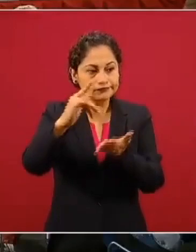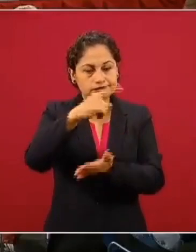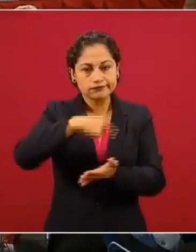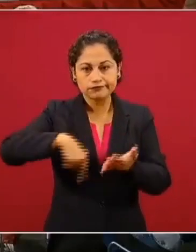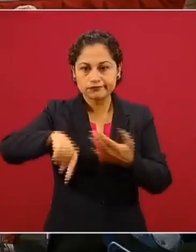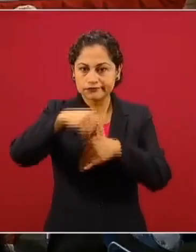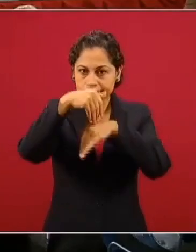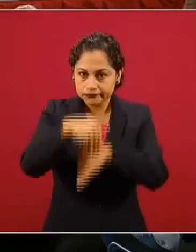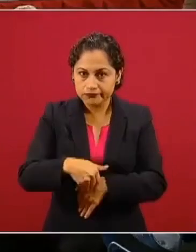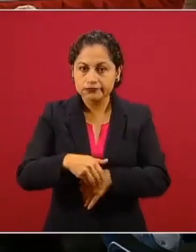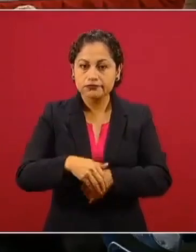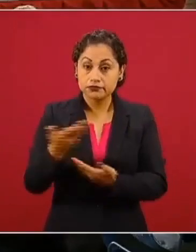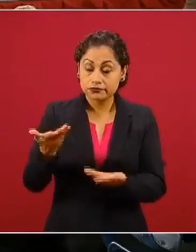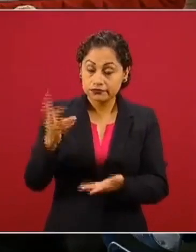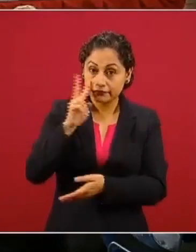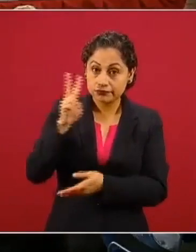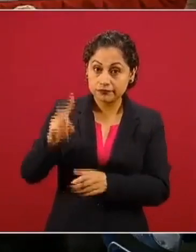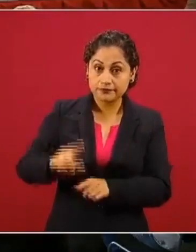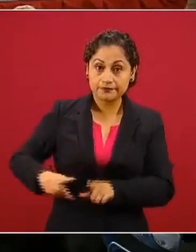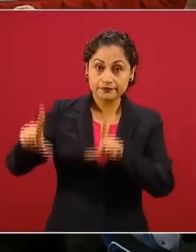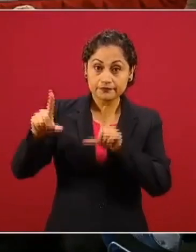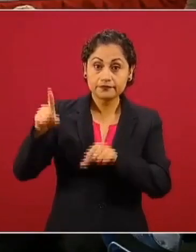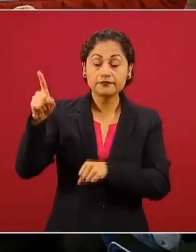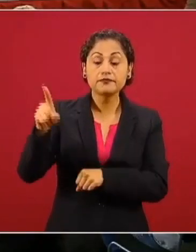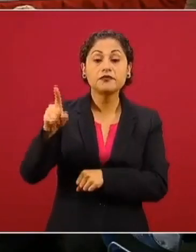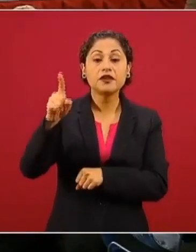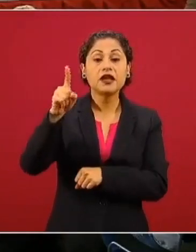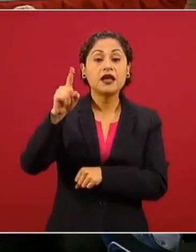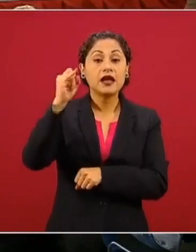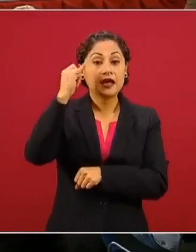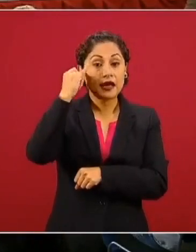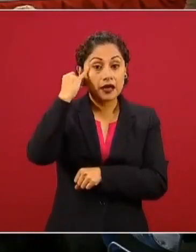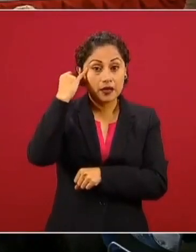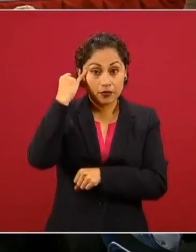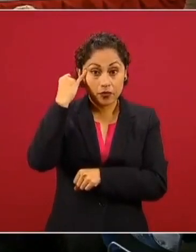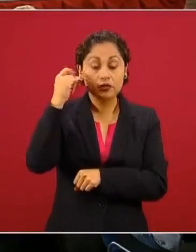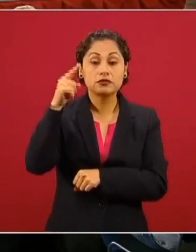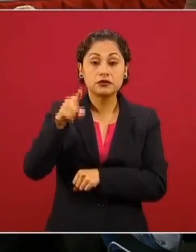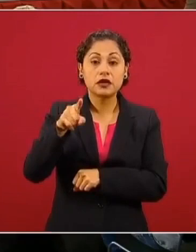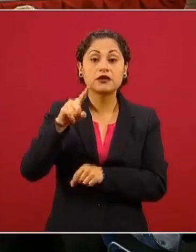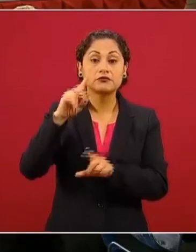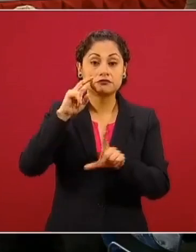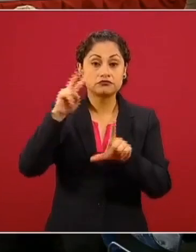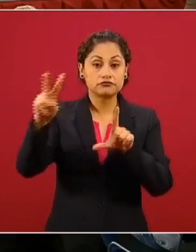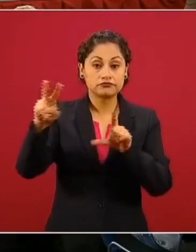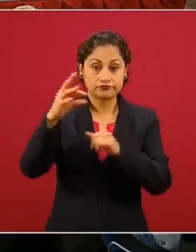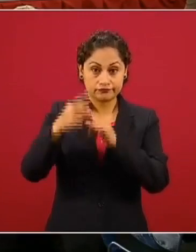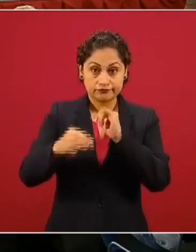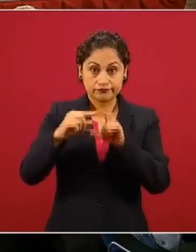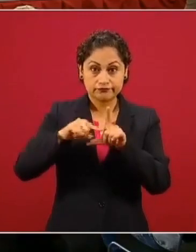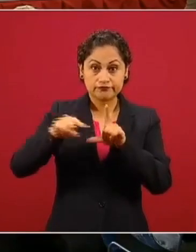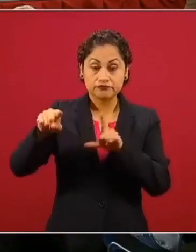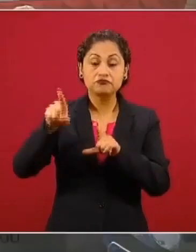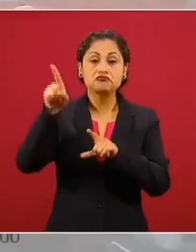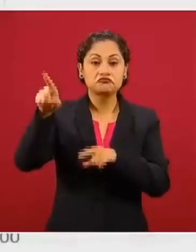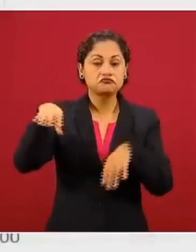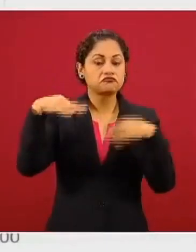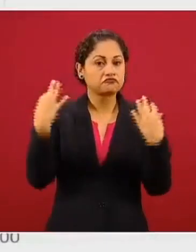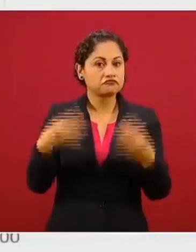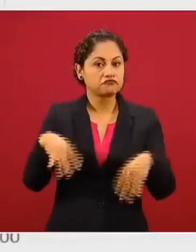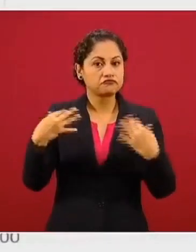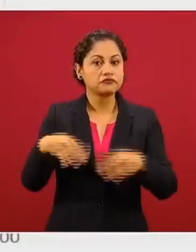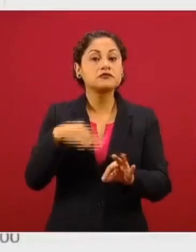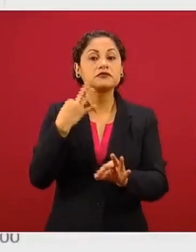ver ahí. La última curva es la de Japón, muestra un país que también ha tenido un éxito importante en el control de la epidemia, con